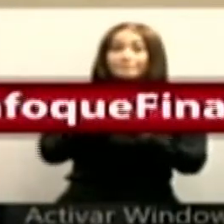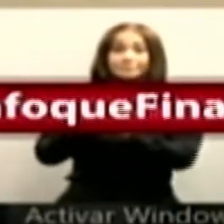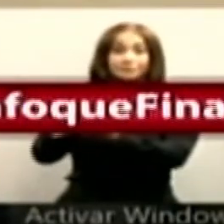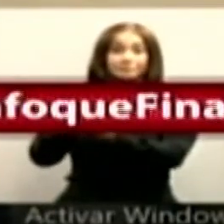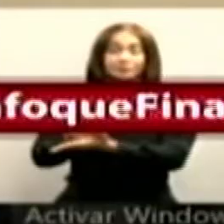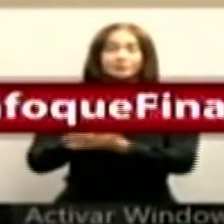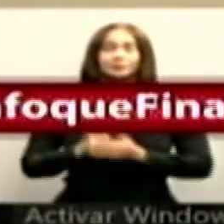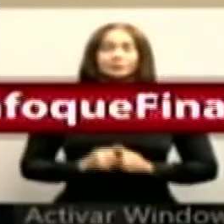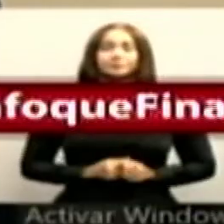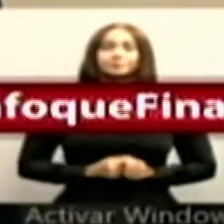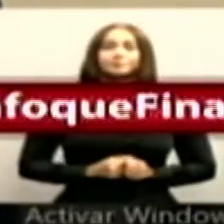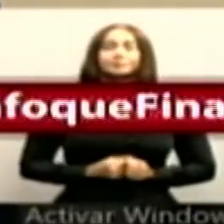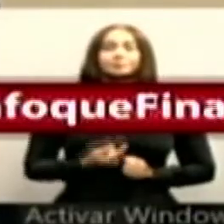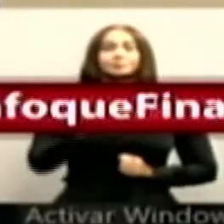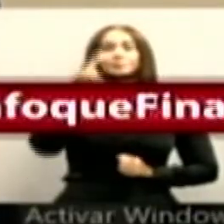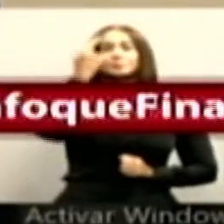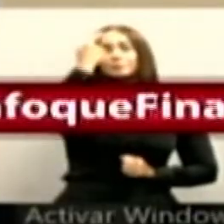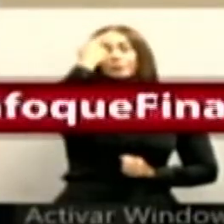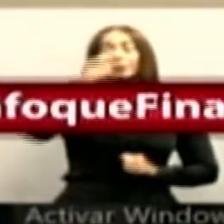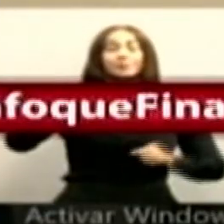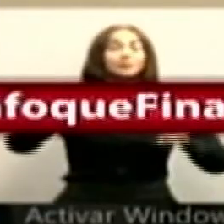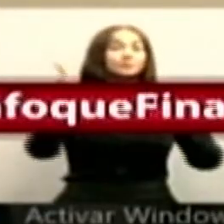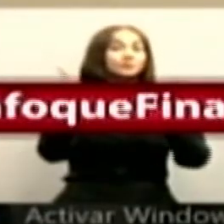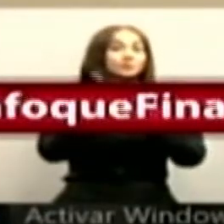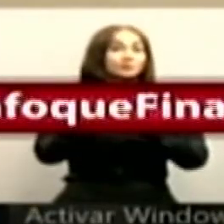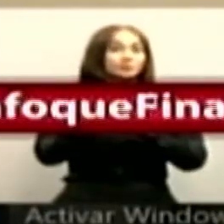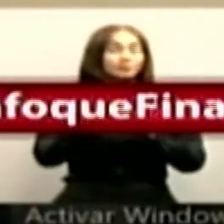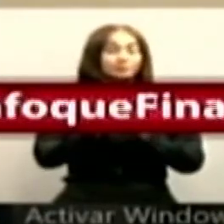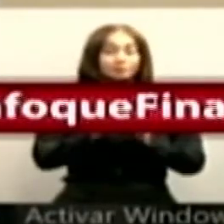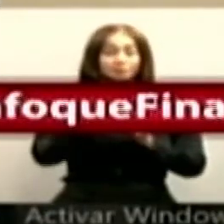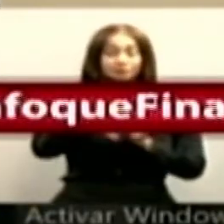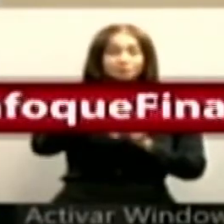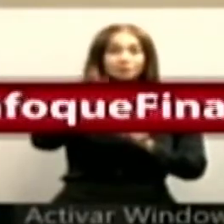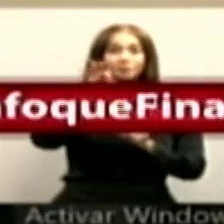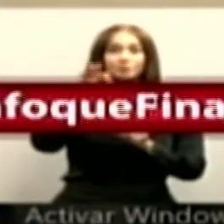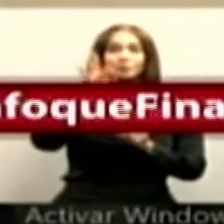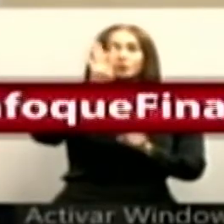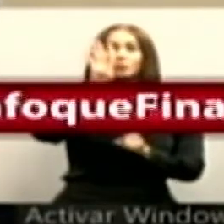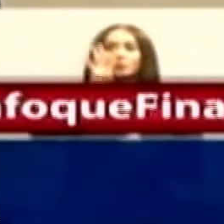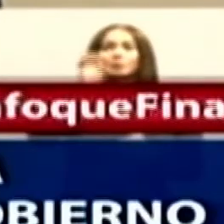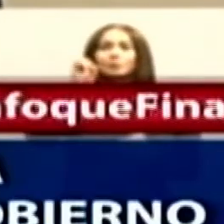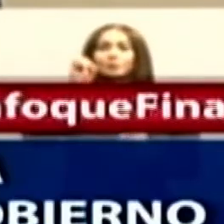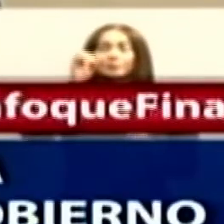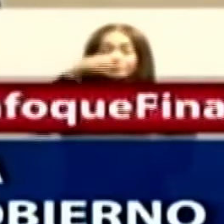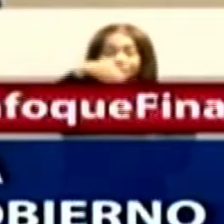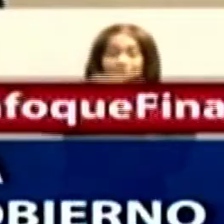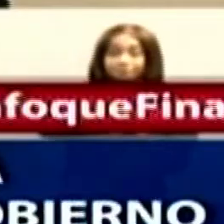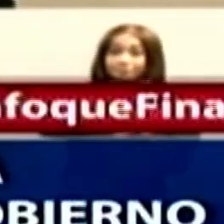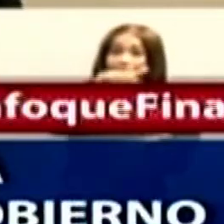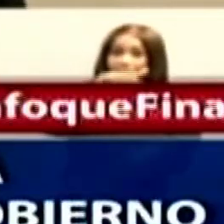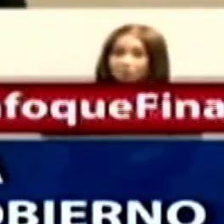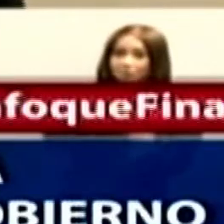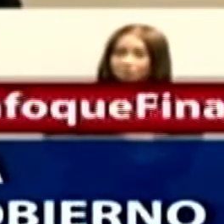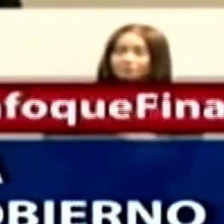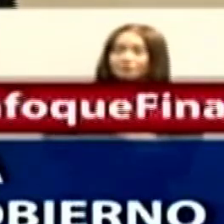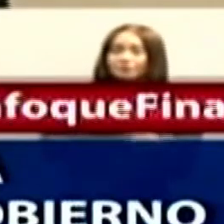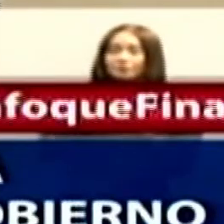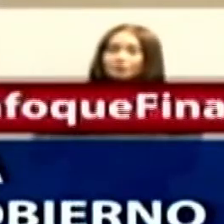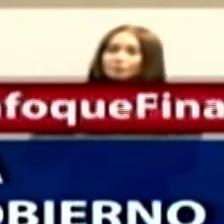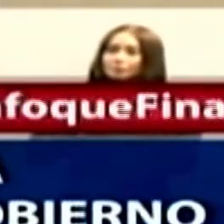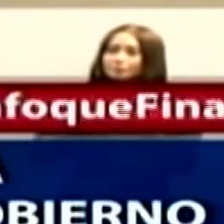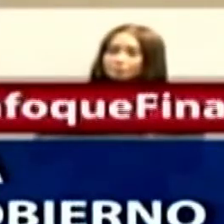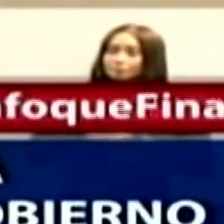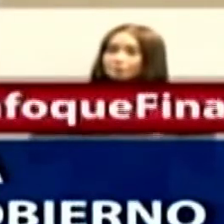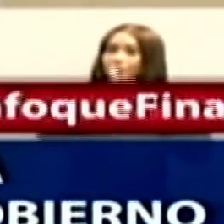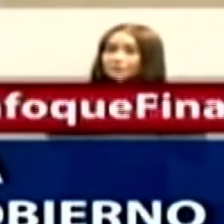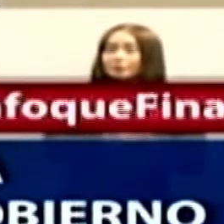prioridades. Destinamos ya 40,000 millones de pesos para que todos los jóvenes de la República Dominicana no pierdan ni una sola